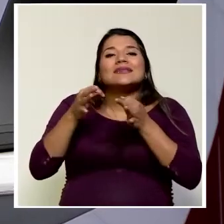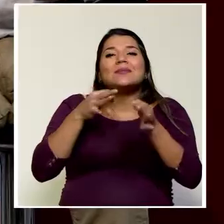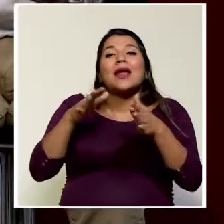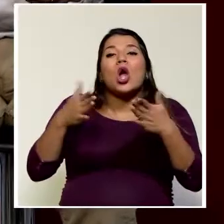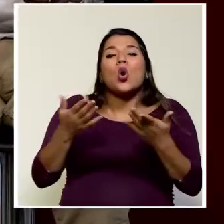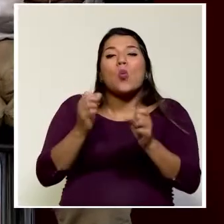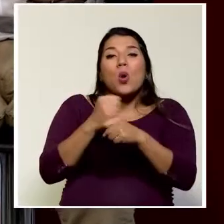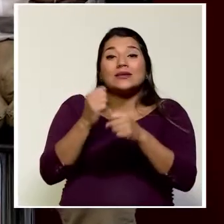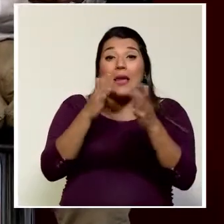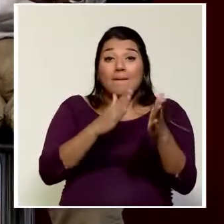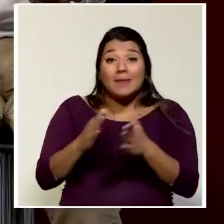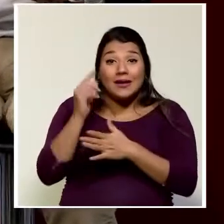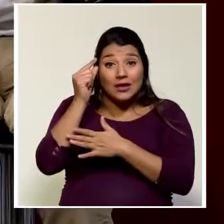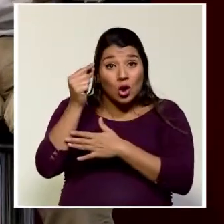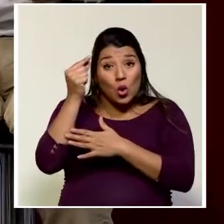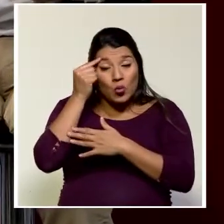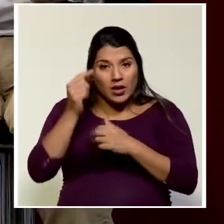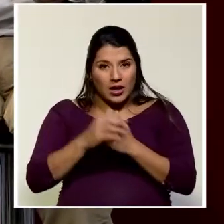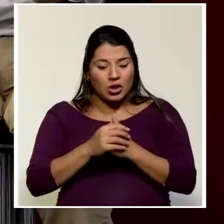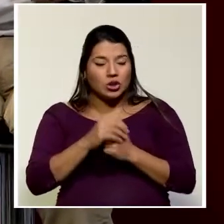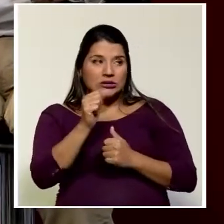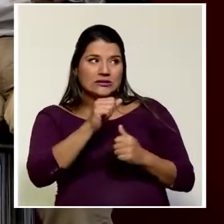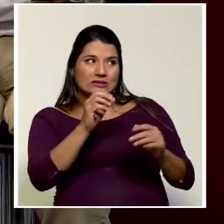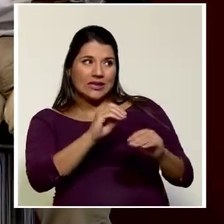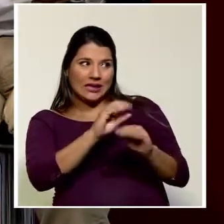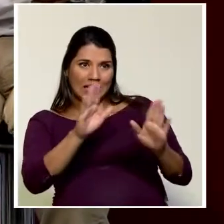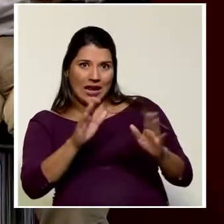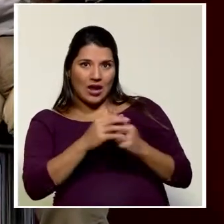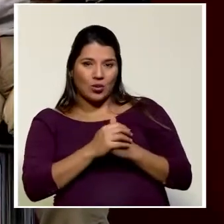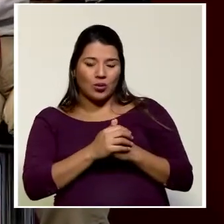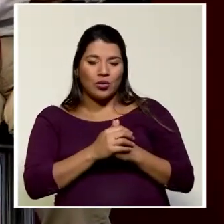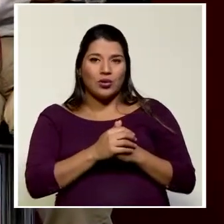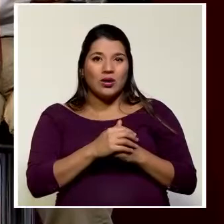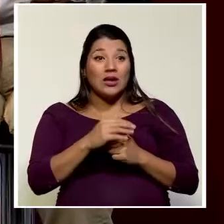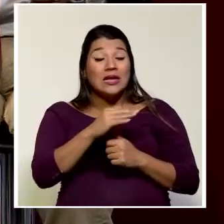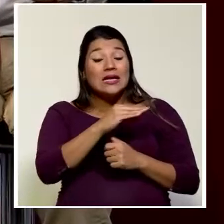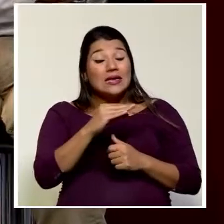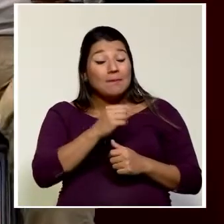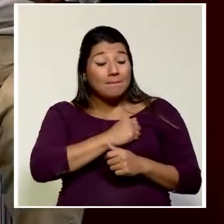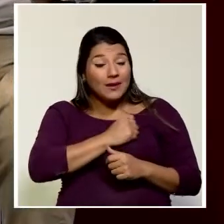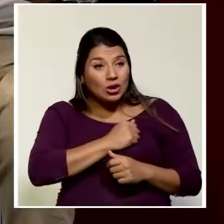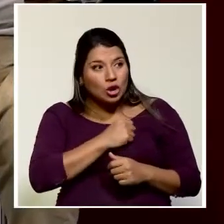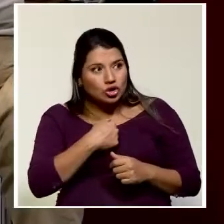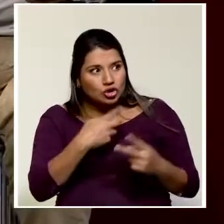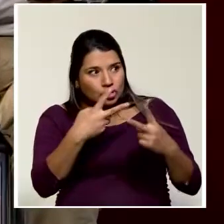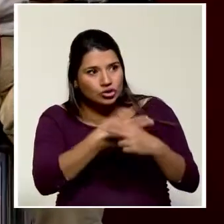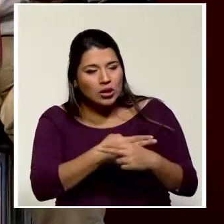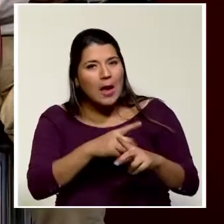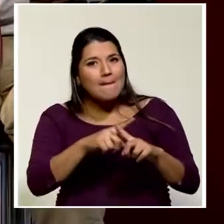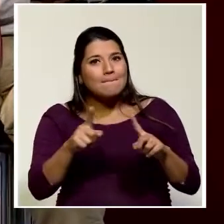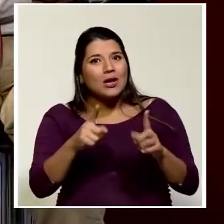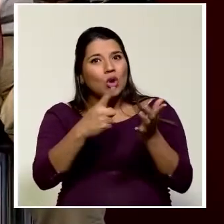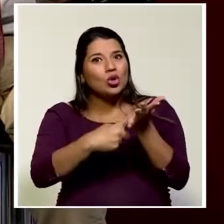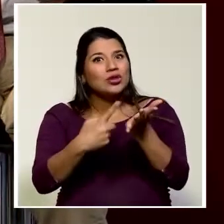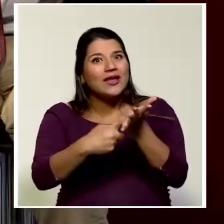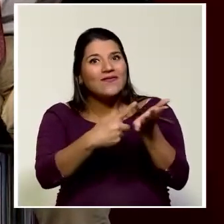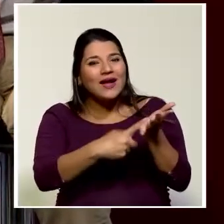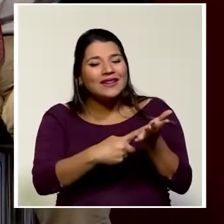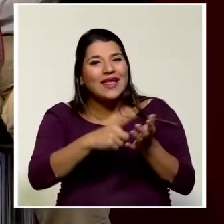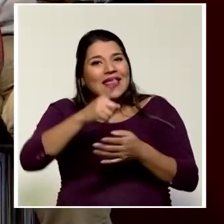fast-checking que estamos haciendo sí lo hay. Claro. Ese es el tema. Y además en los debates, perdona Álvaro que te interrumpa, además en los debates tienen